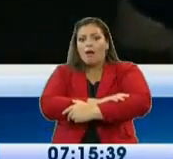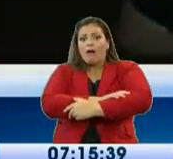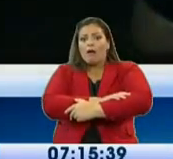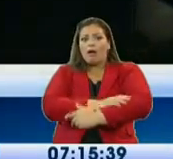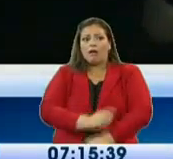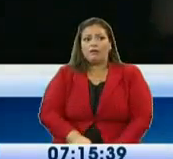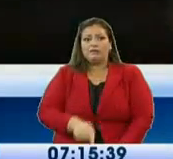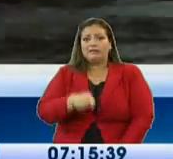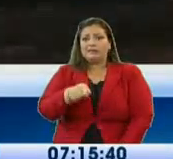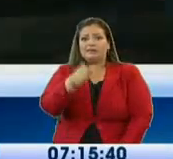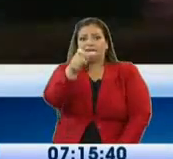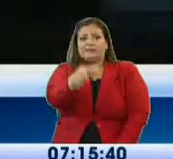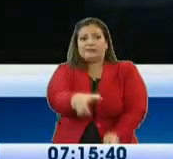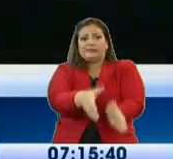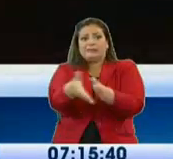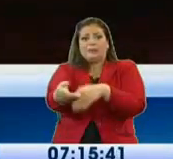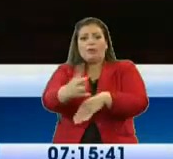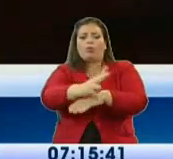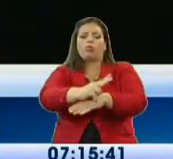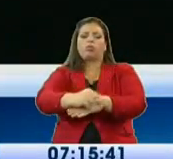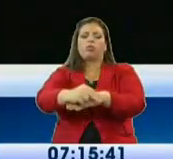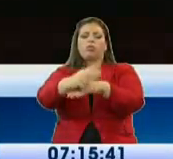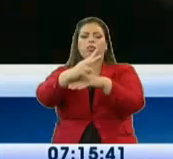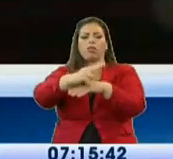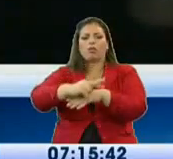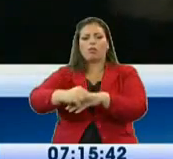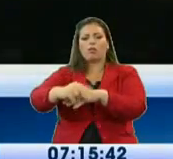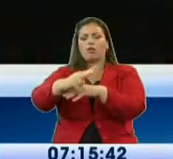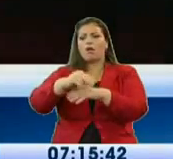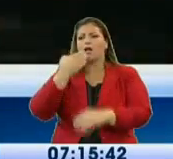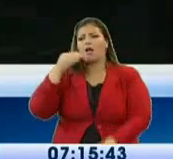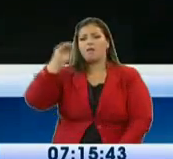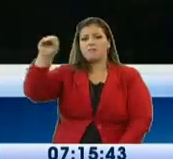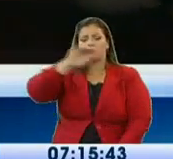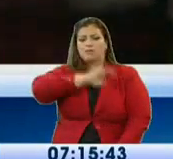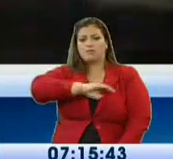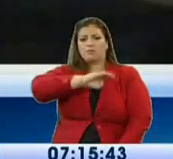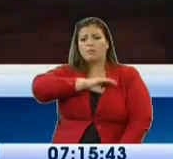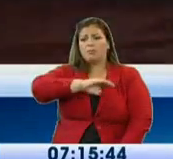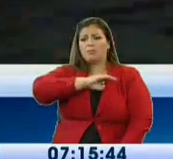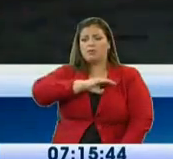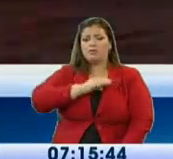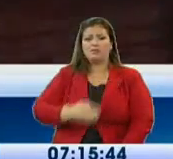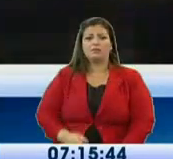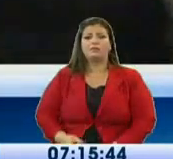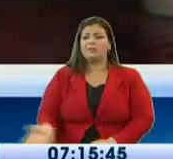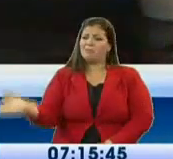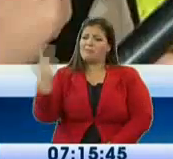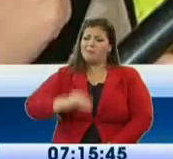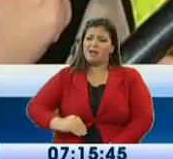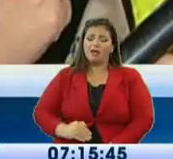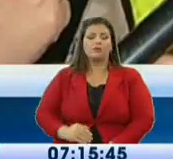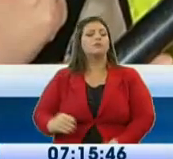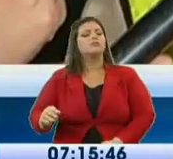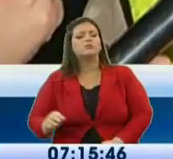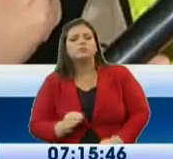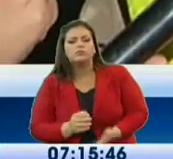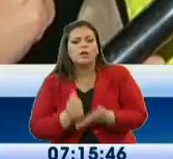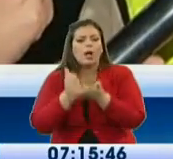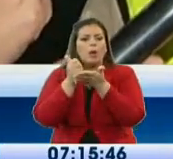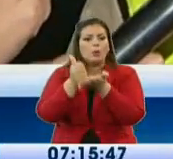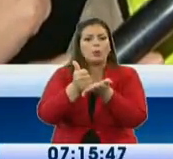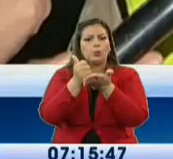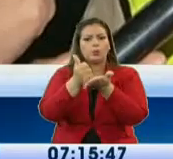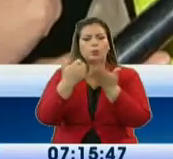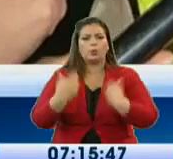sitio e iniciaron la tarea de búsqueda. Unas personas dan una versión y otras dan otra. Entonces, prácticamente ellos lo que aseguran